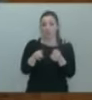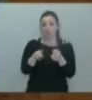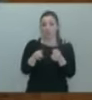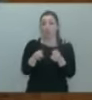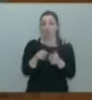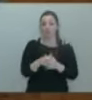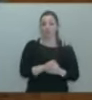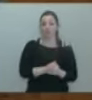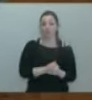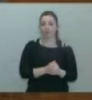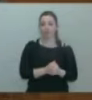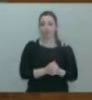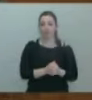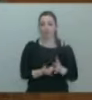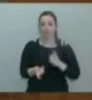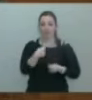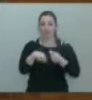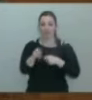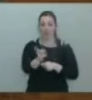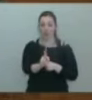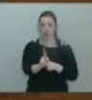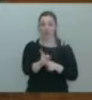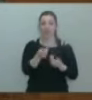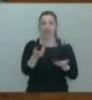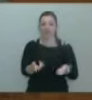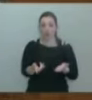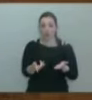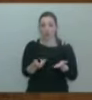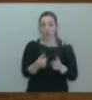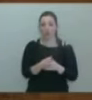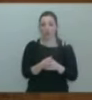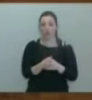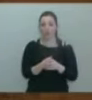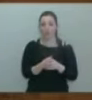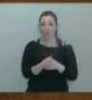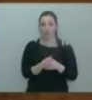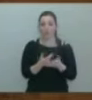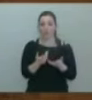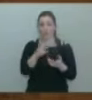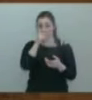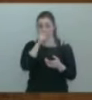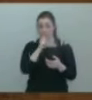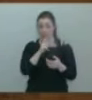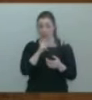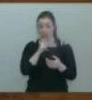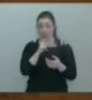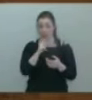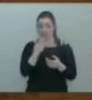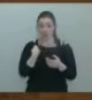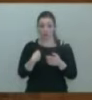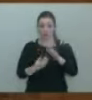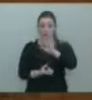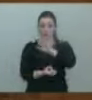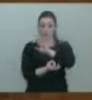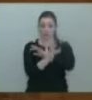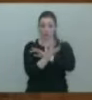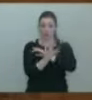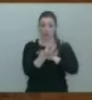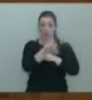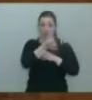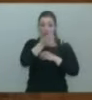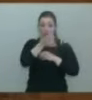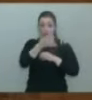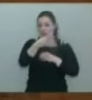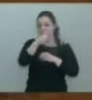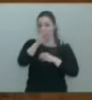ventas. Por lo tanto, la pretensión inicial quedó derrotada al año de la propia creación y el endeudamiento de Gispasa